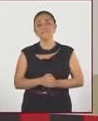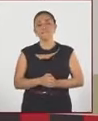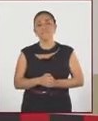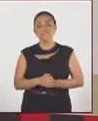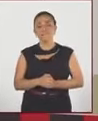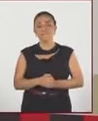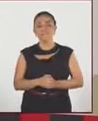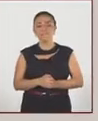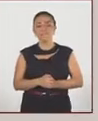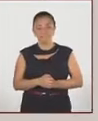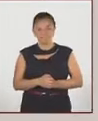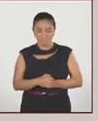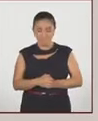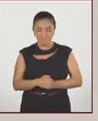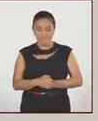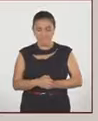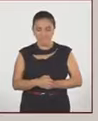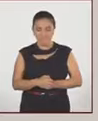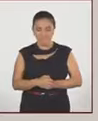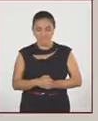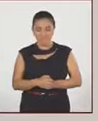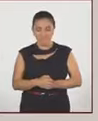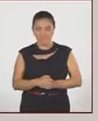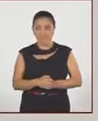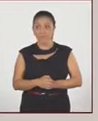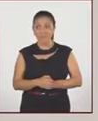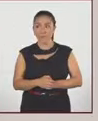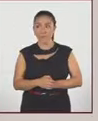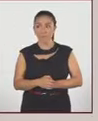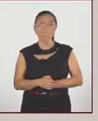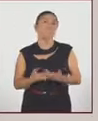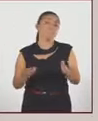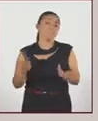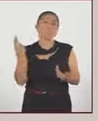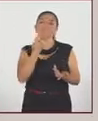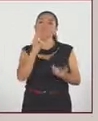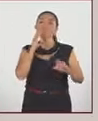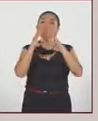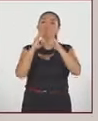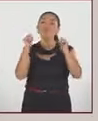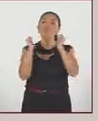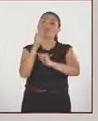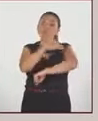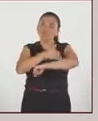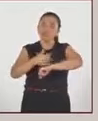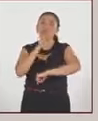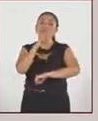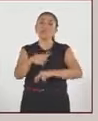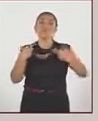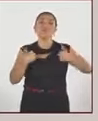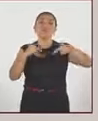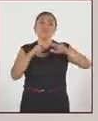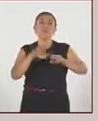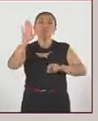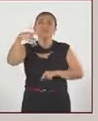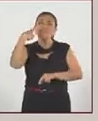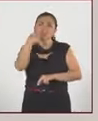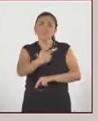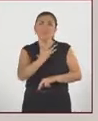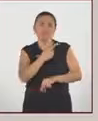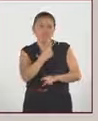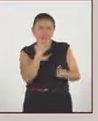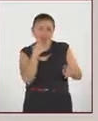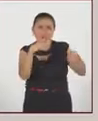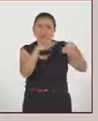Pues comunicar, les decía, esto es un poquito ahí, comunicar con la familia y el docente la persistencia de alguna mala